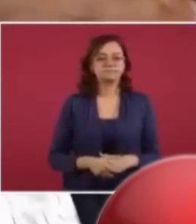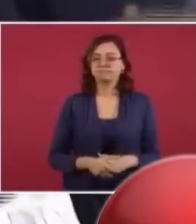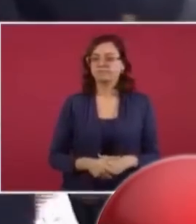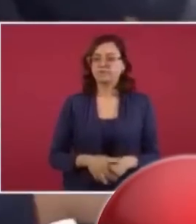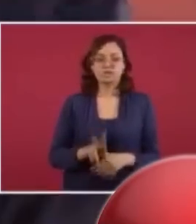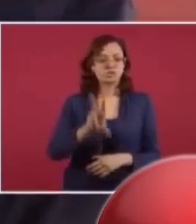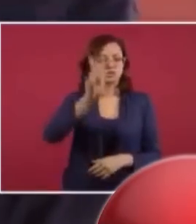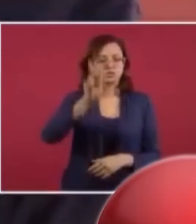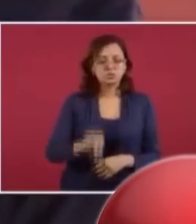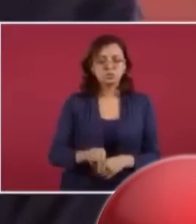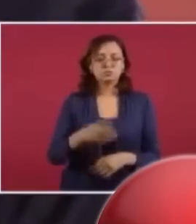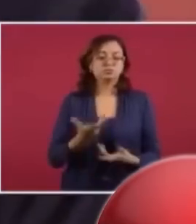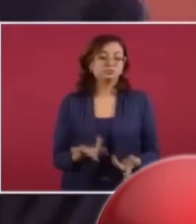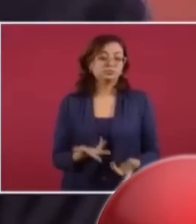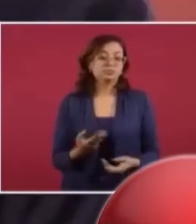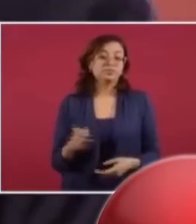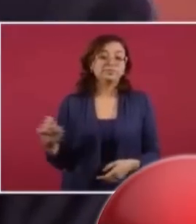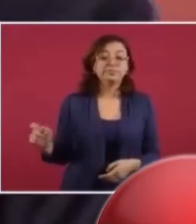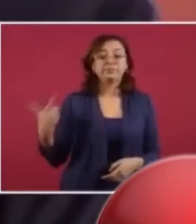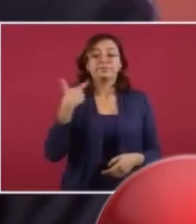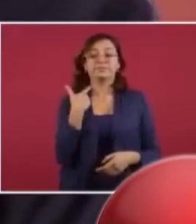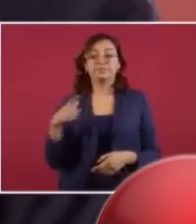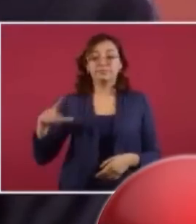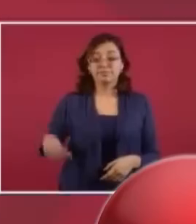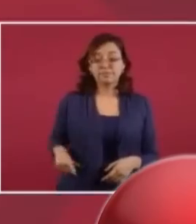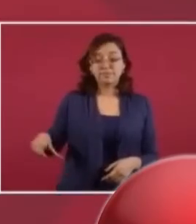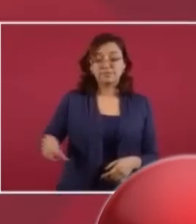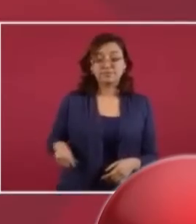No, es que era un gobierno